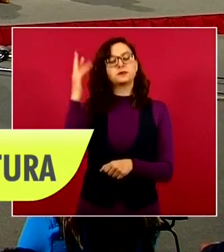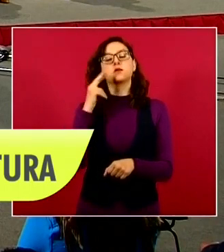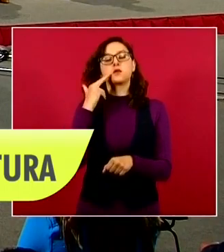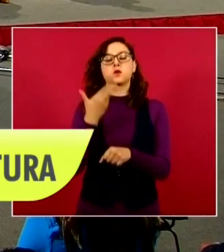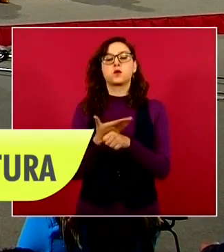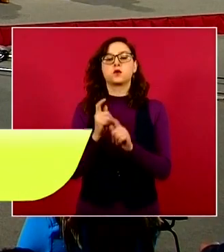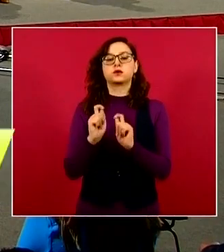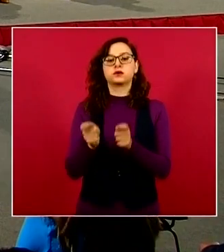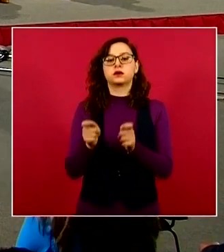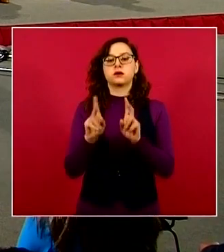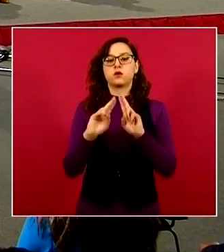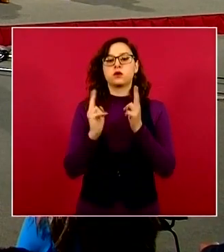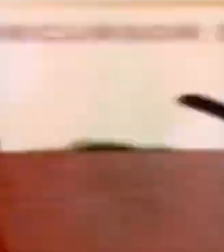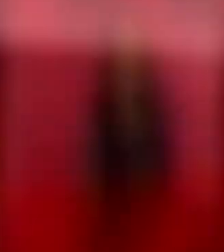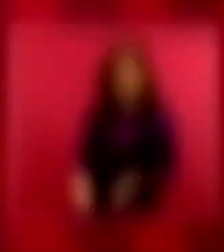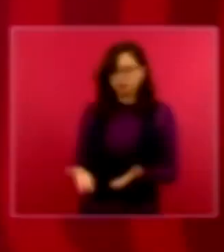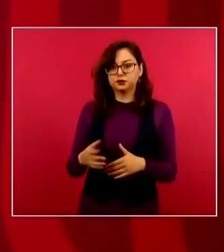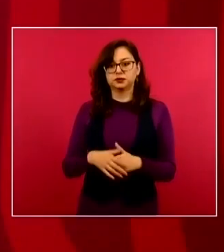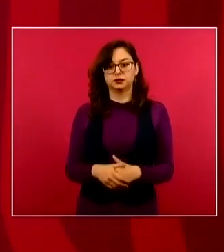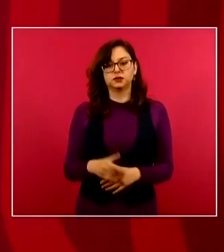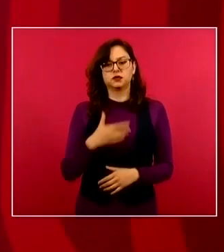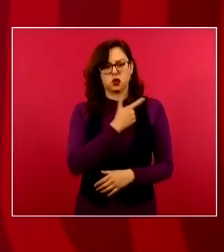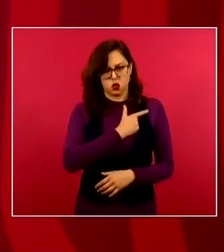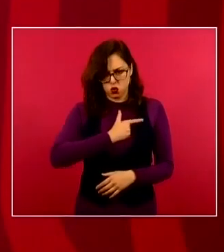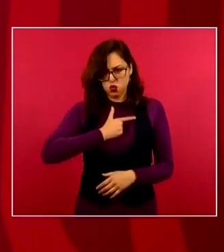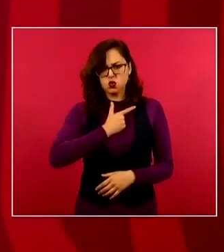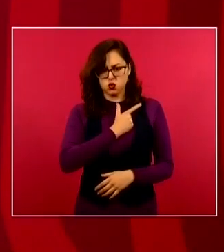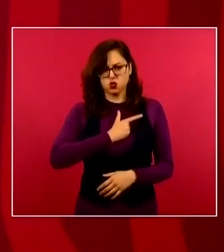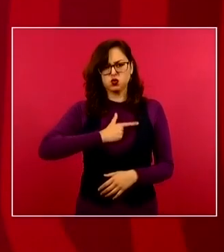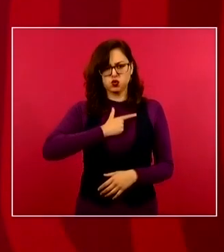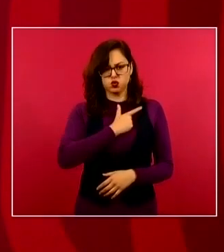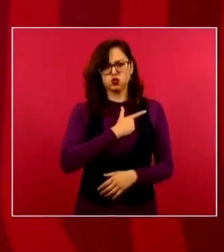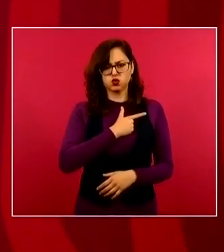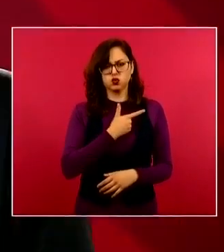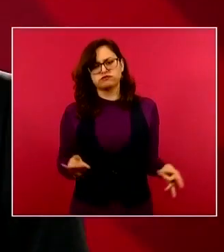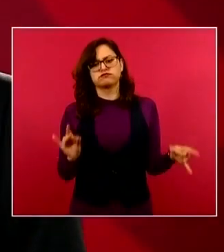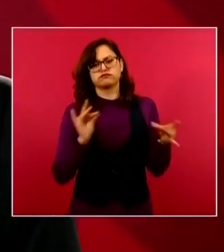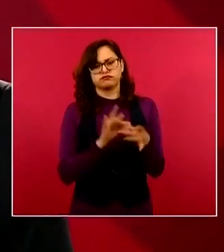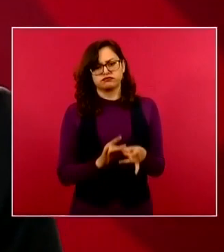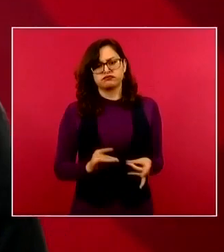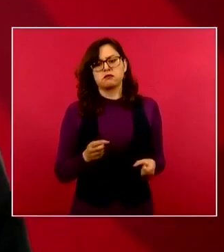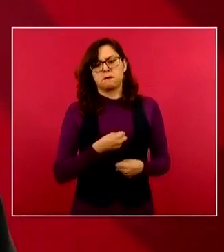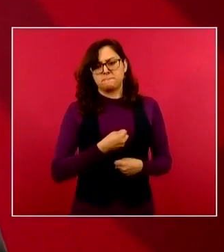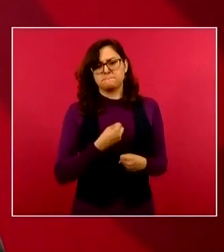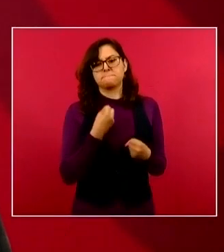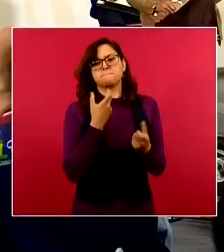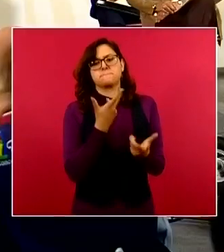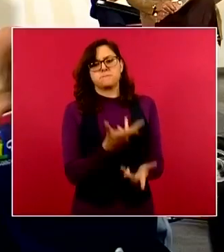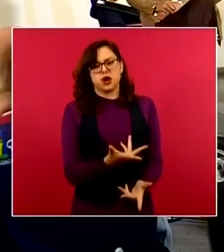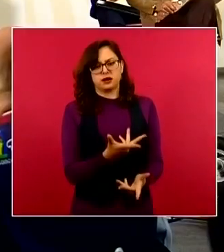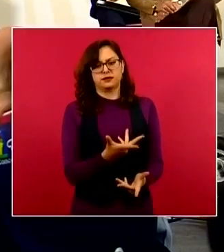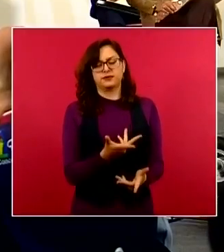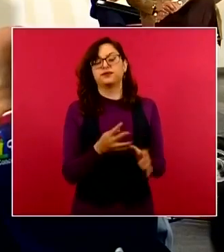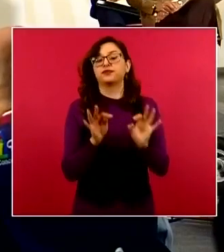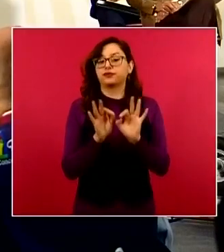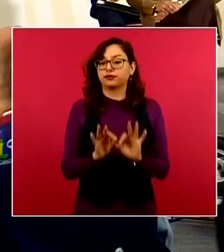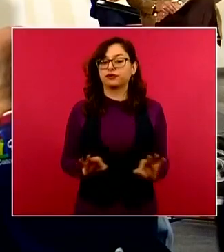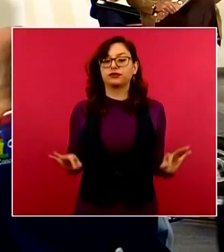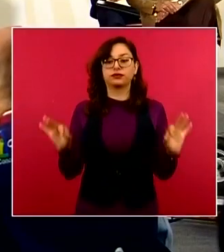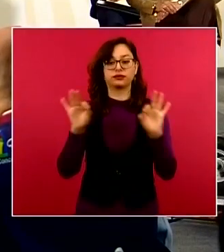manifestó. Y finanzas. Y vamos nosotros a exponer el por qué